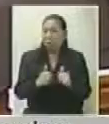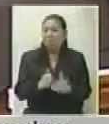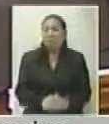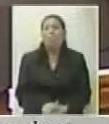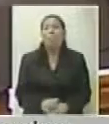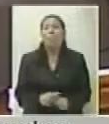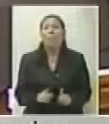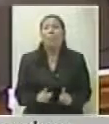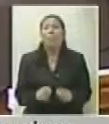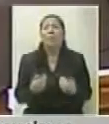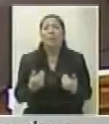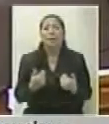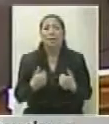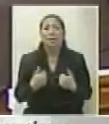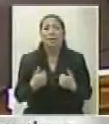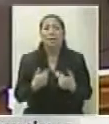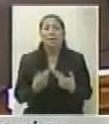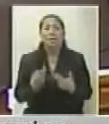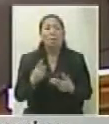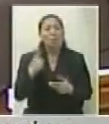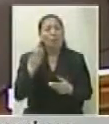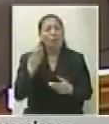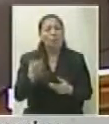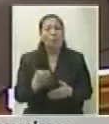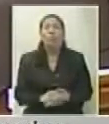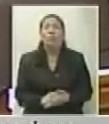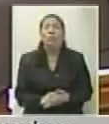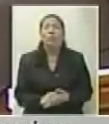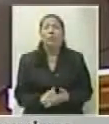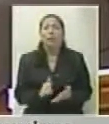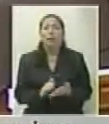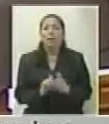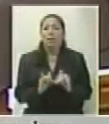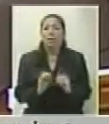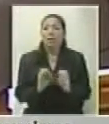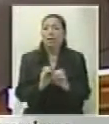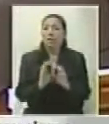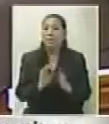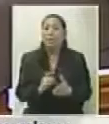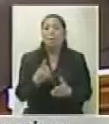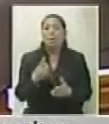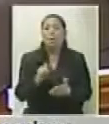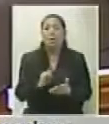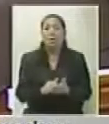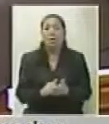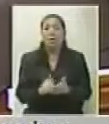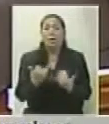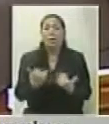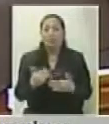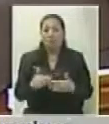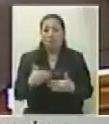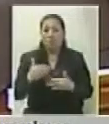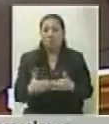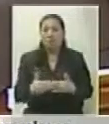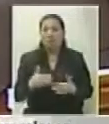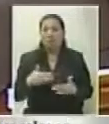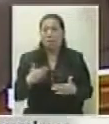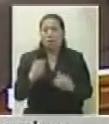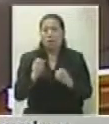pero hay que tener en cuenta que va a regir para el futuro. Eso es lo que debe quedar claro. para aquellos que de aquí en adelante puedan